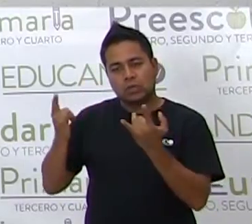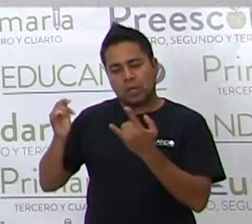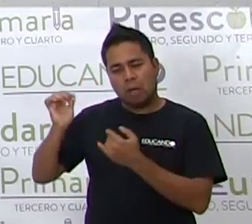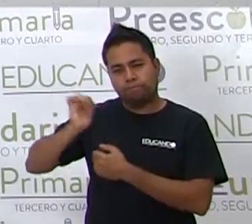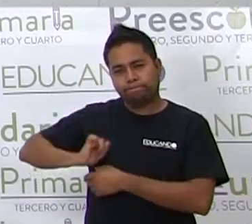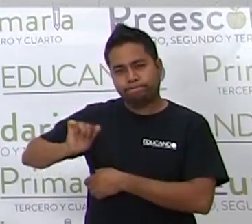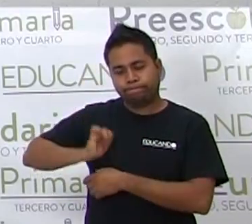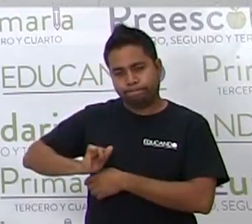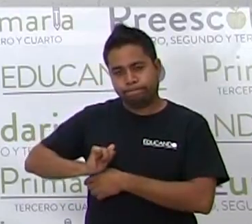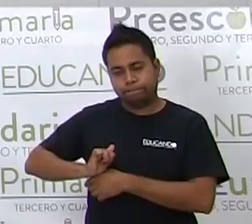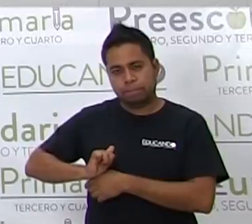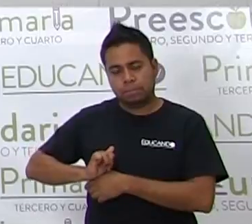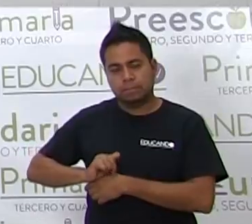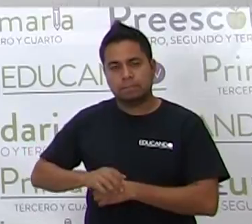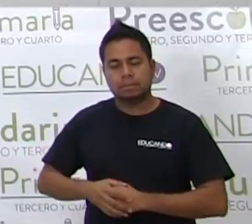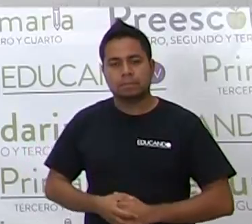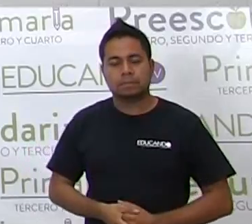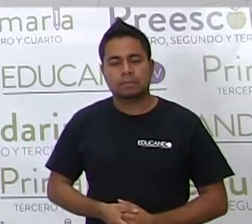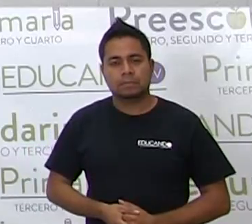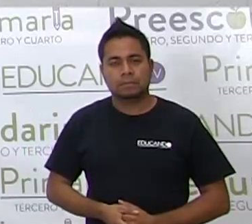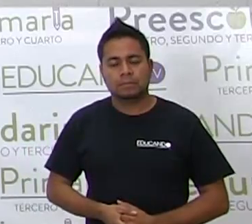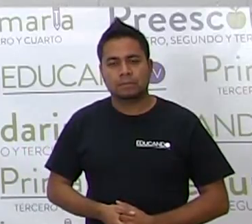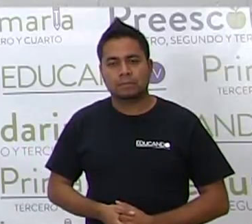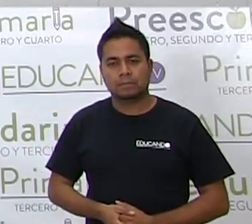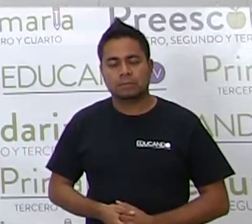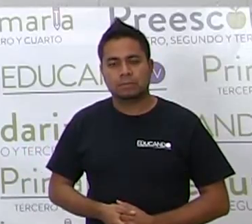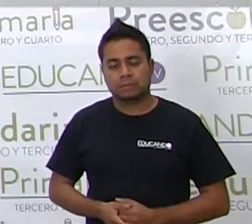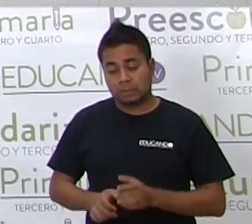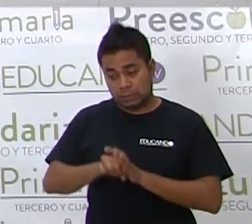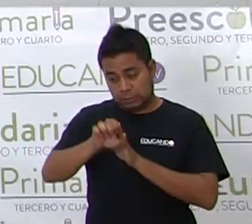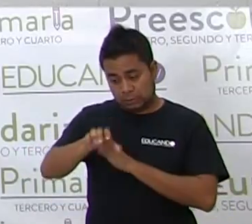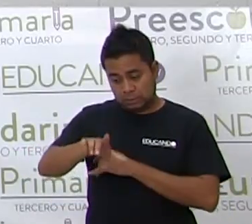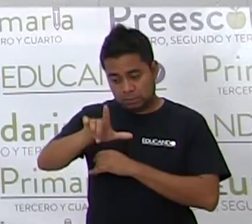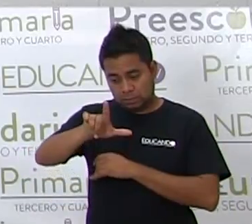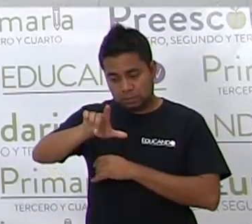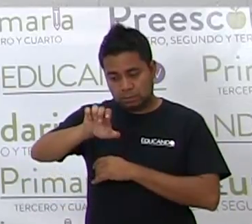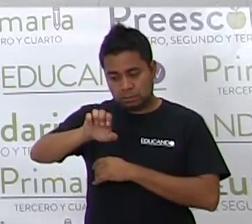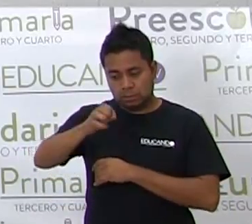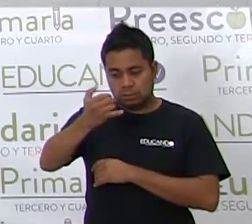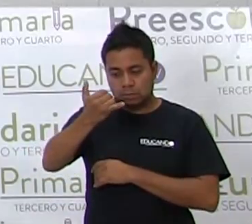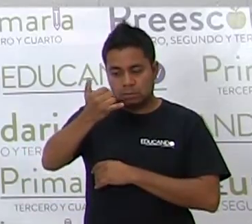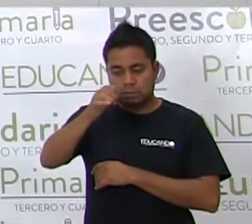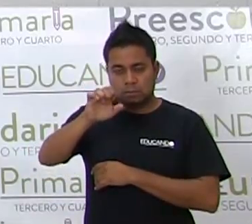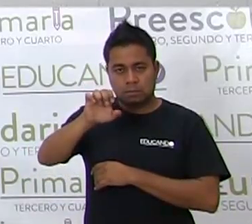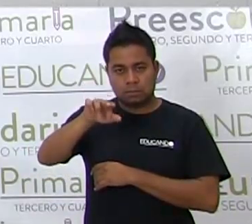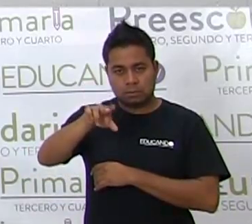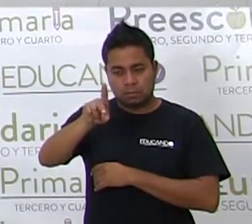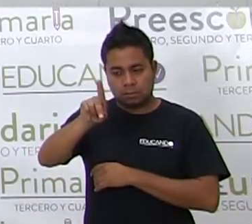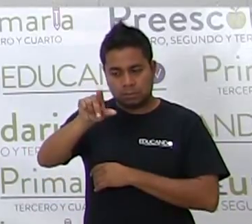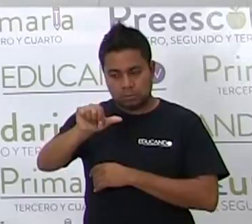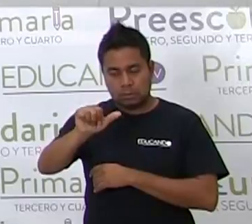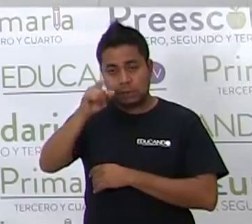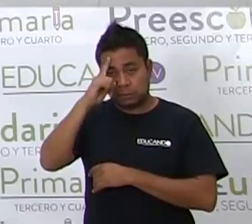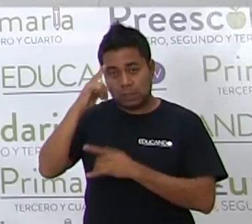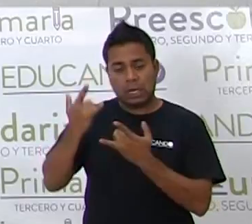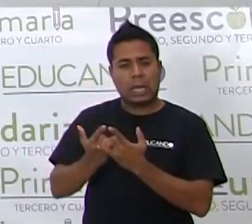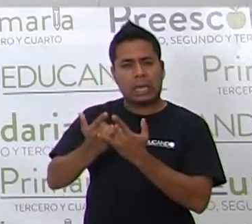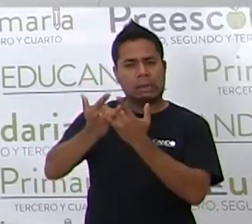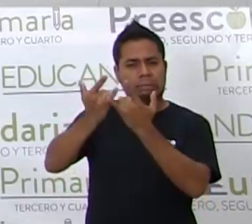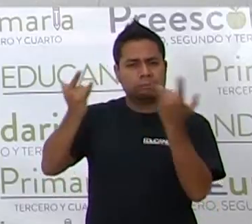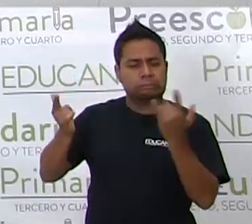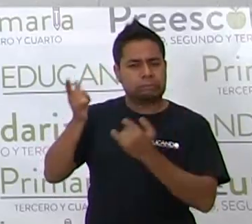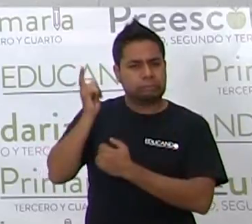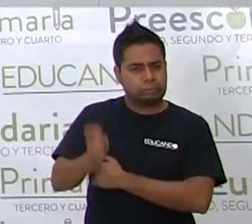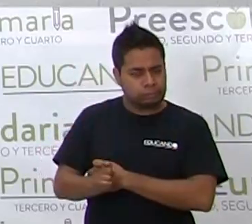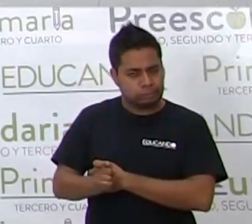Bien, cuando hablamos leyendas de corte histórico, nos referimos a que